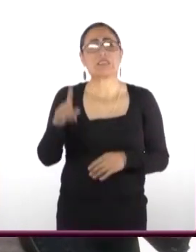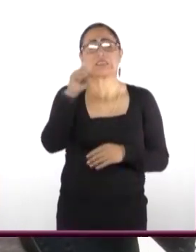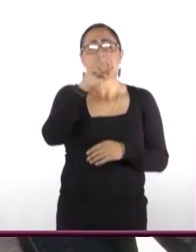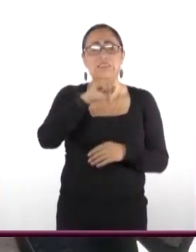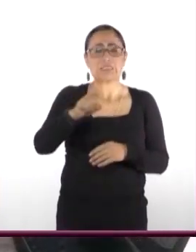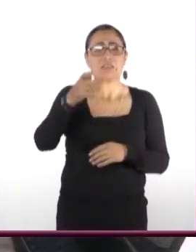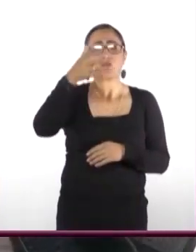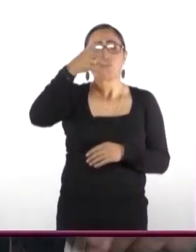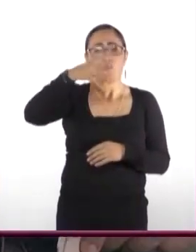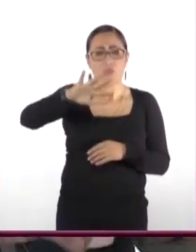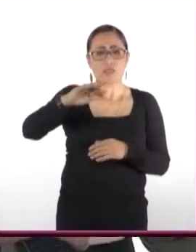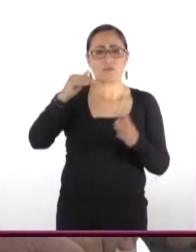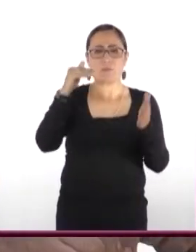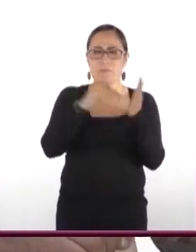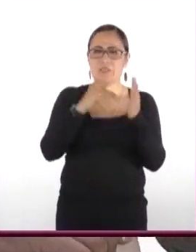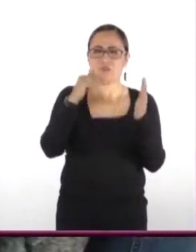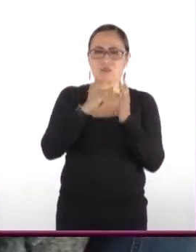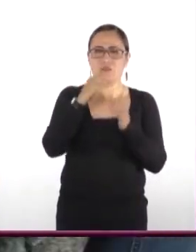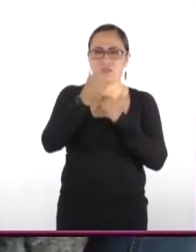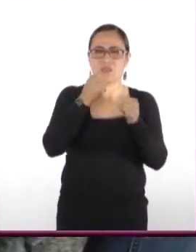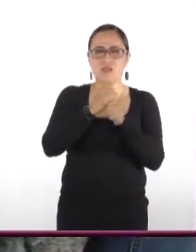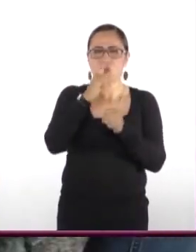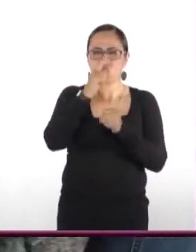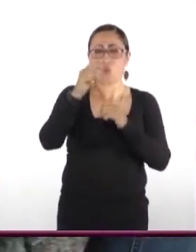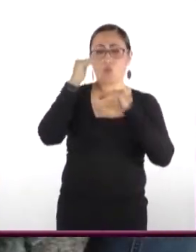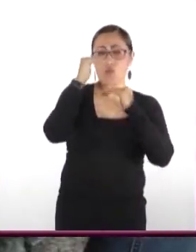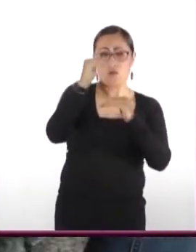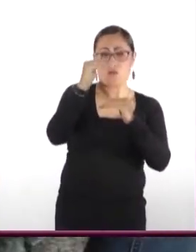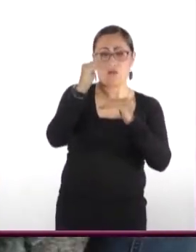en 110 millones de años luz.